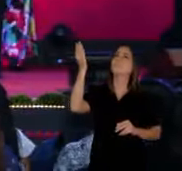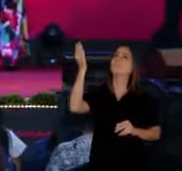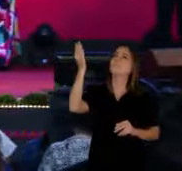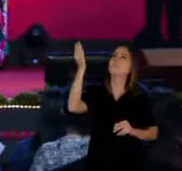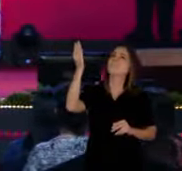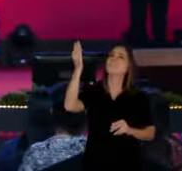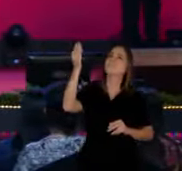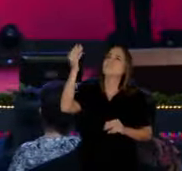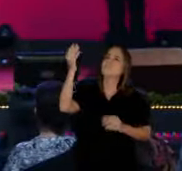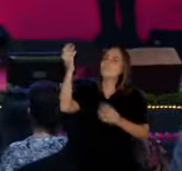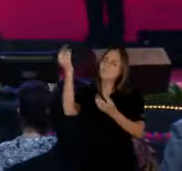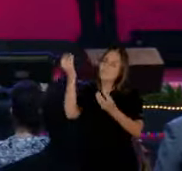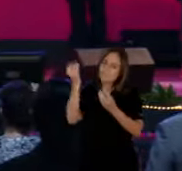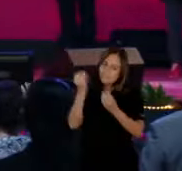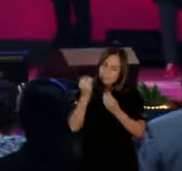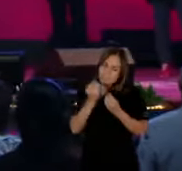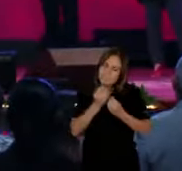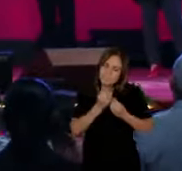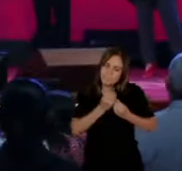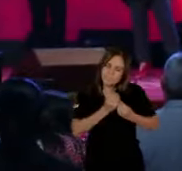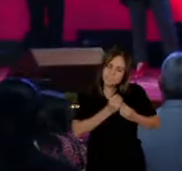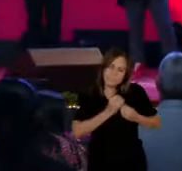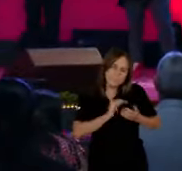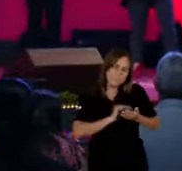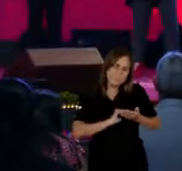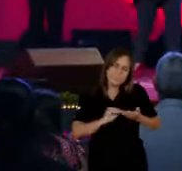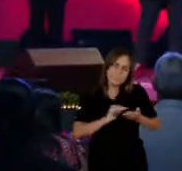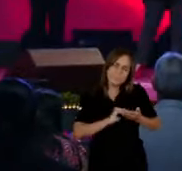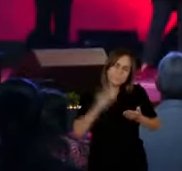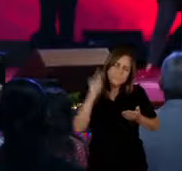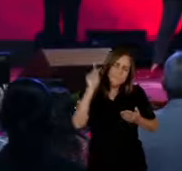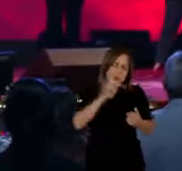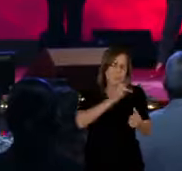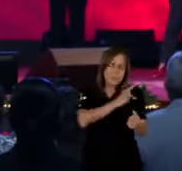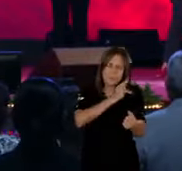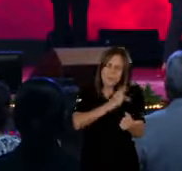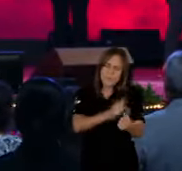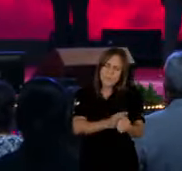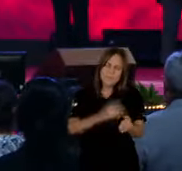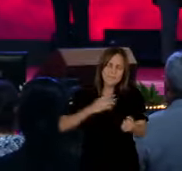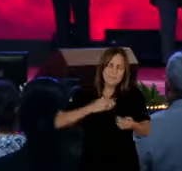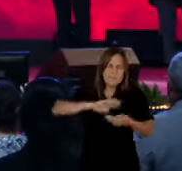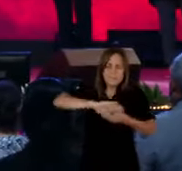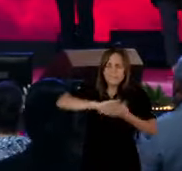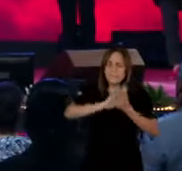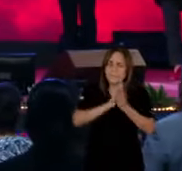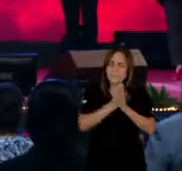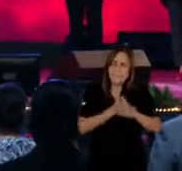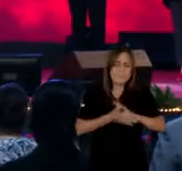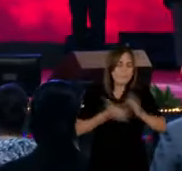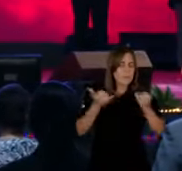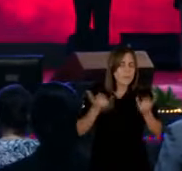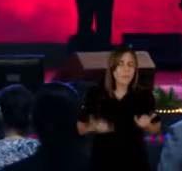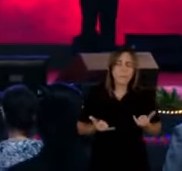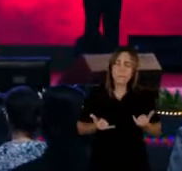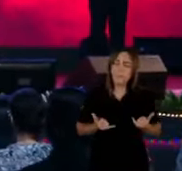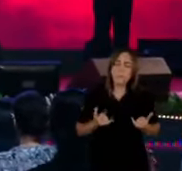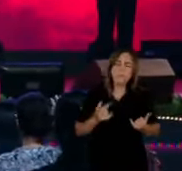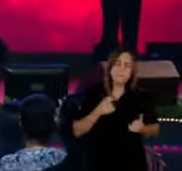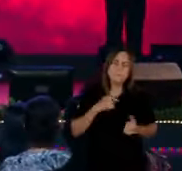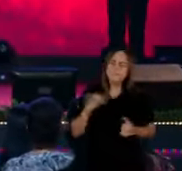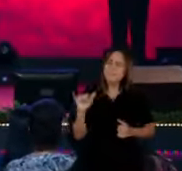recibiendo tu perdón. Tu poder me transformó. Ahora no soy como